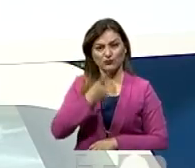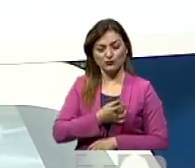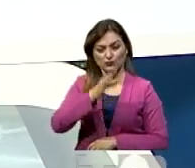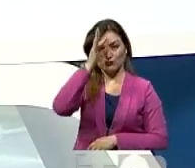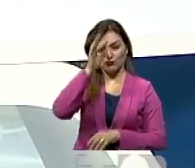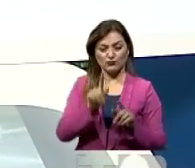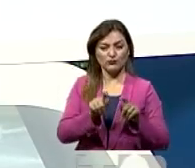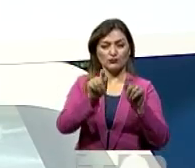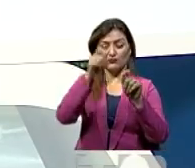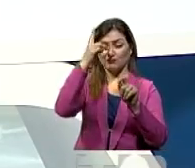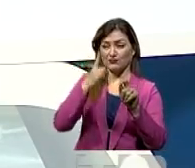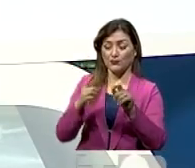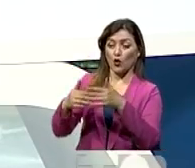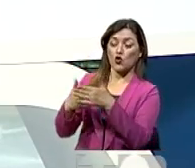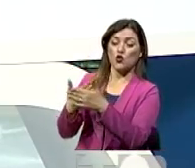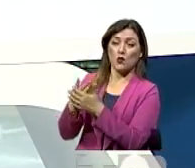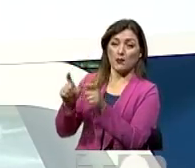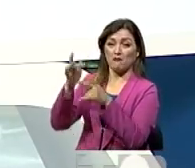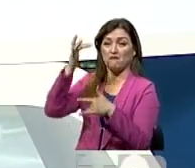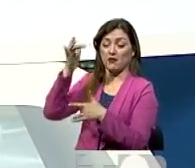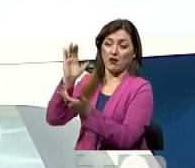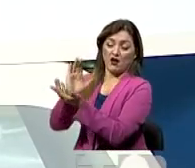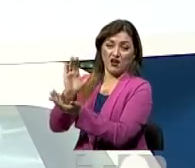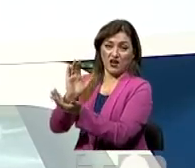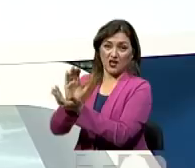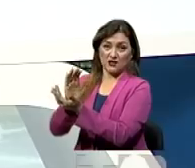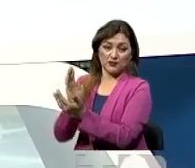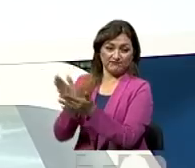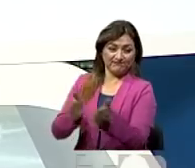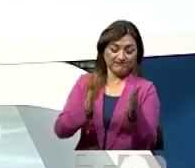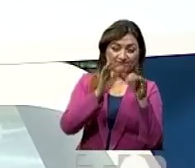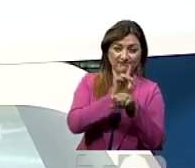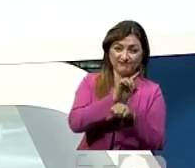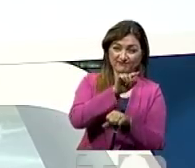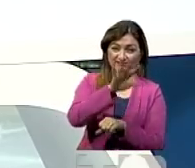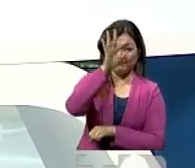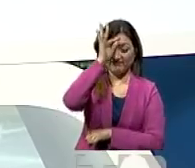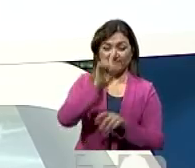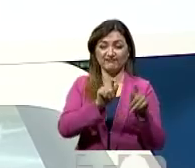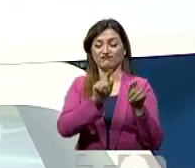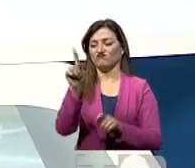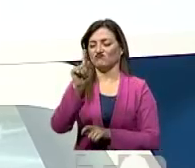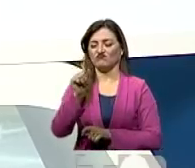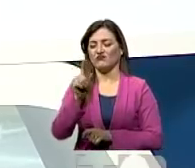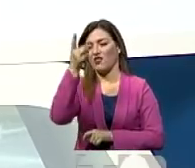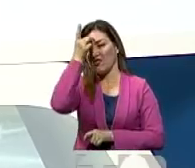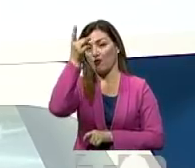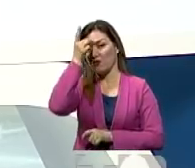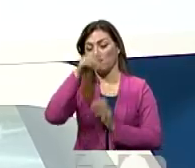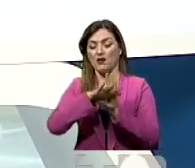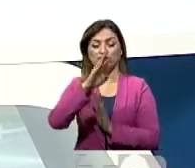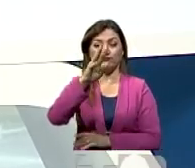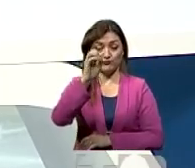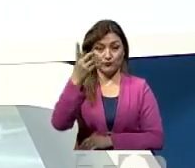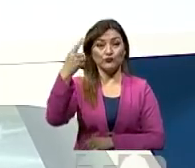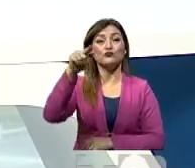de no atender a nuevos pacientes referidos del IES por la deuda que mantienen con esta casa de salud y que sobrepasa los 60 millones de